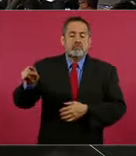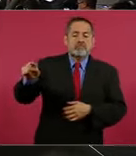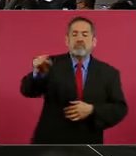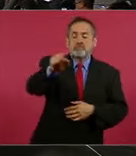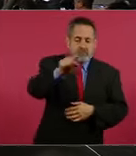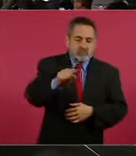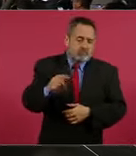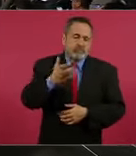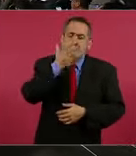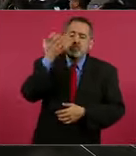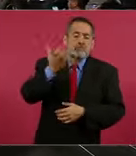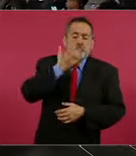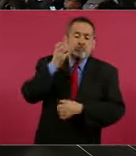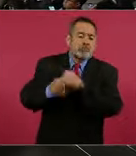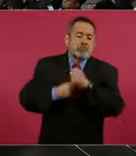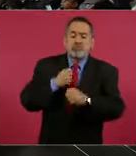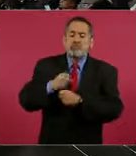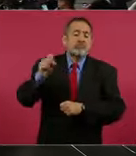la práctica, ¿no?